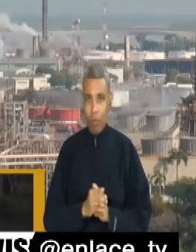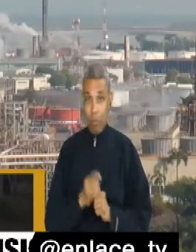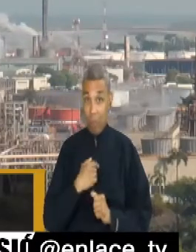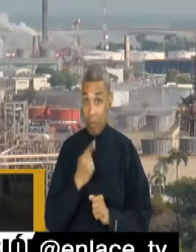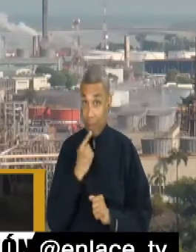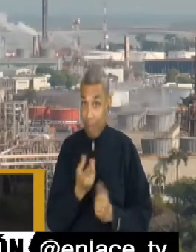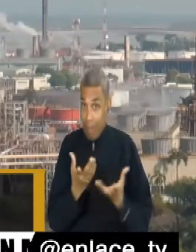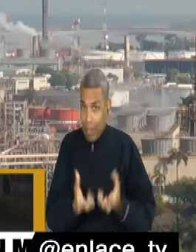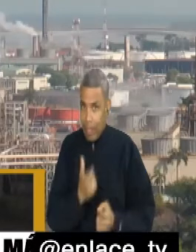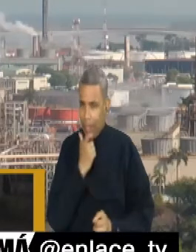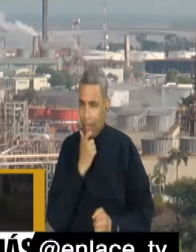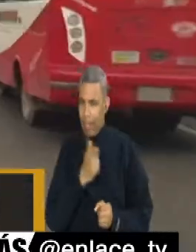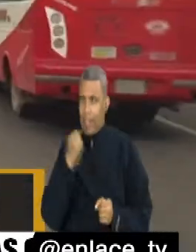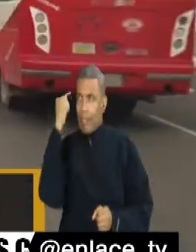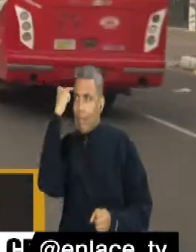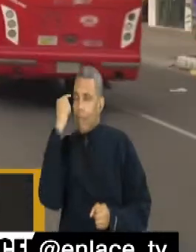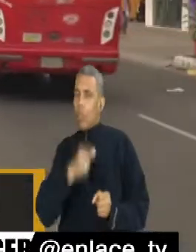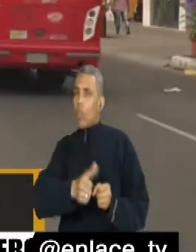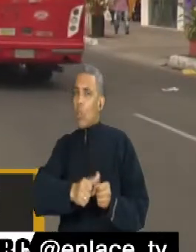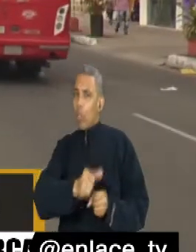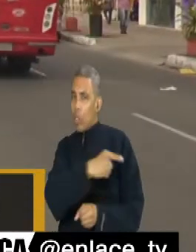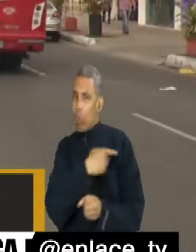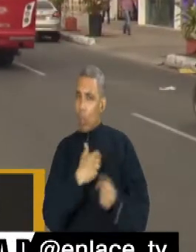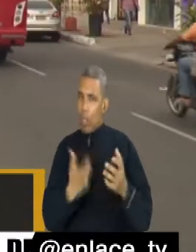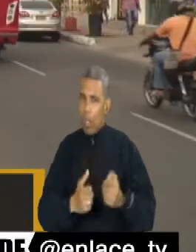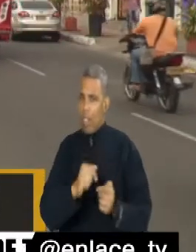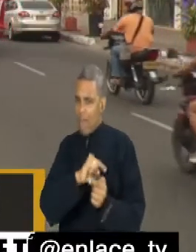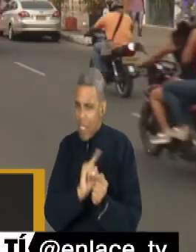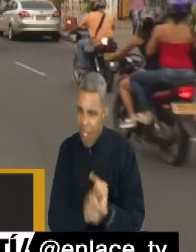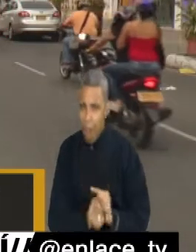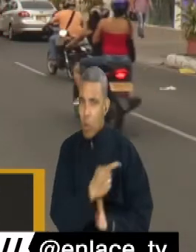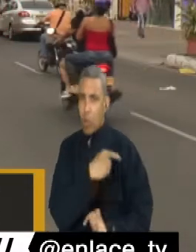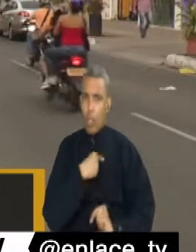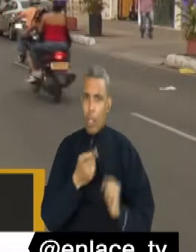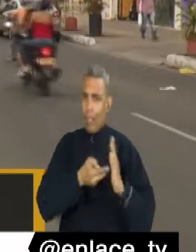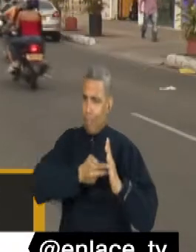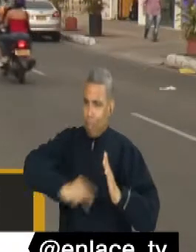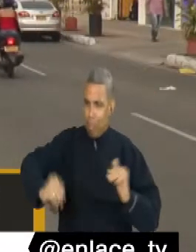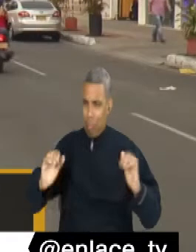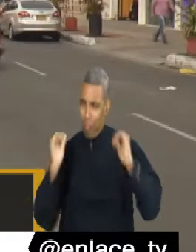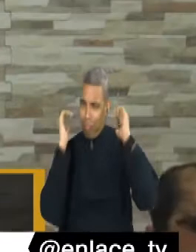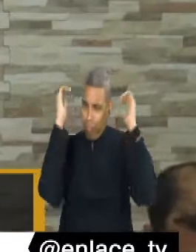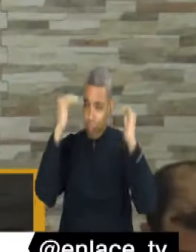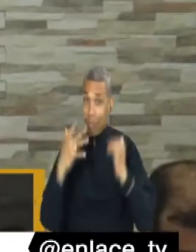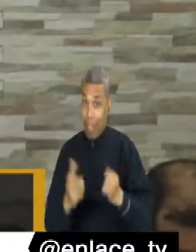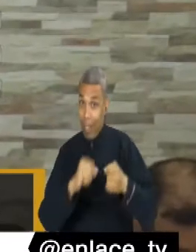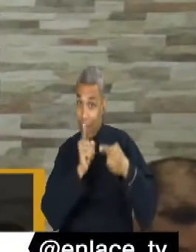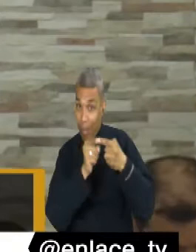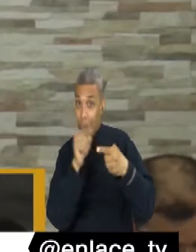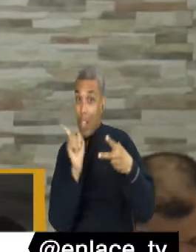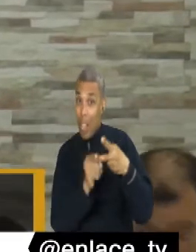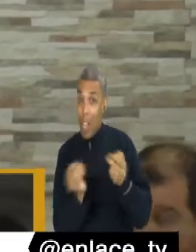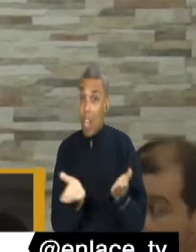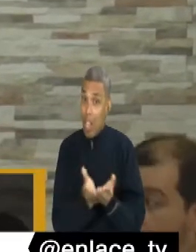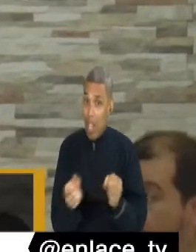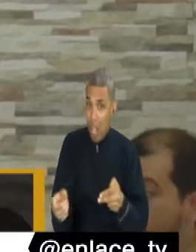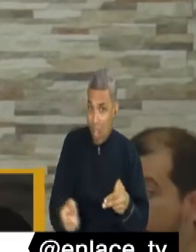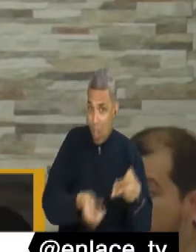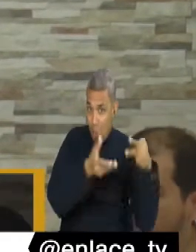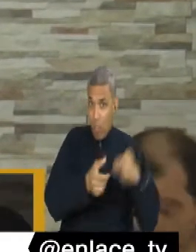por la modernización de la refinería, así como en educación, trabajo y vivienda. Este es un triunfo de Barranca Bermeja, la gran ganadora